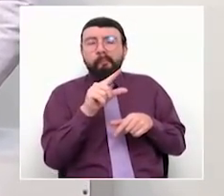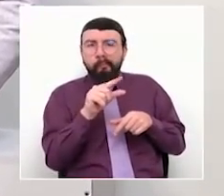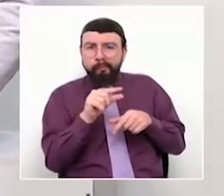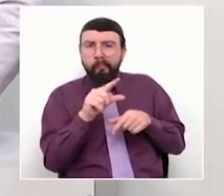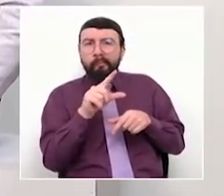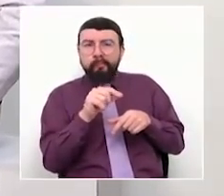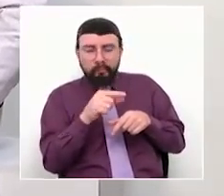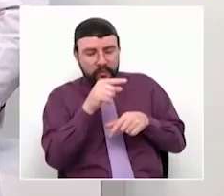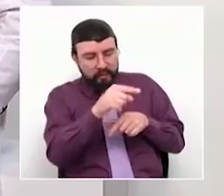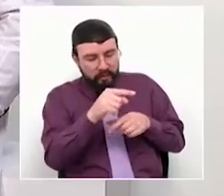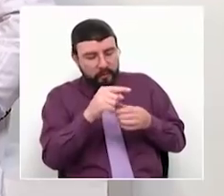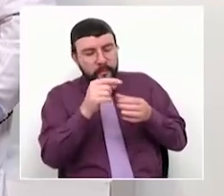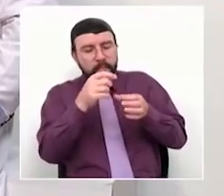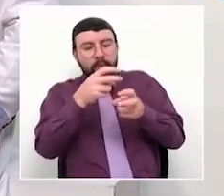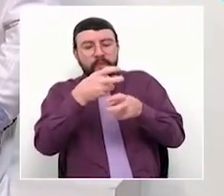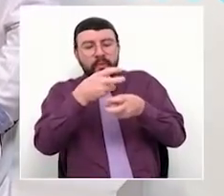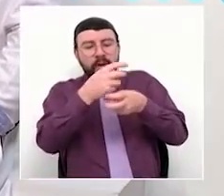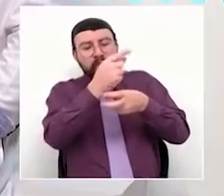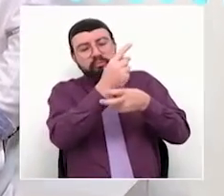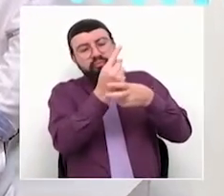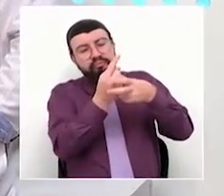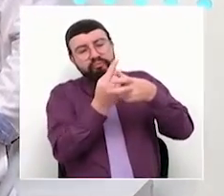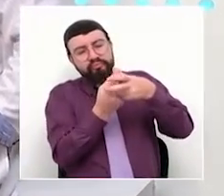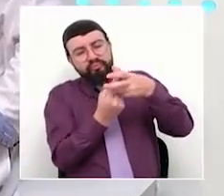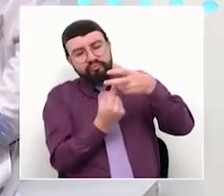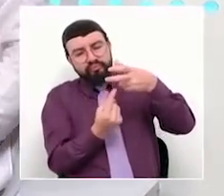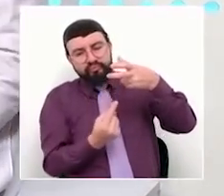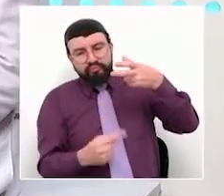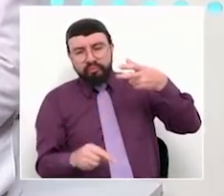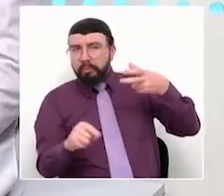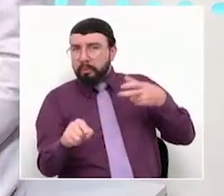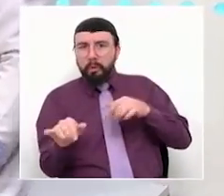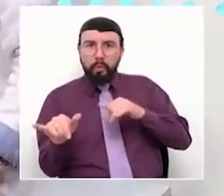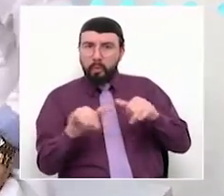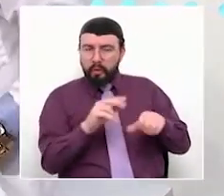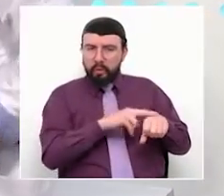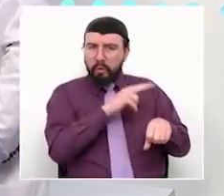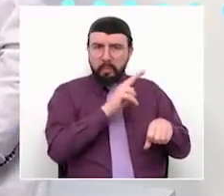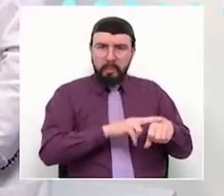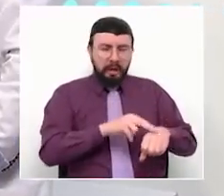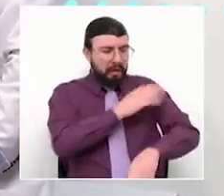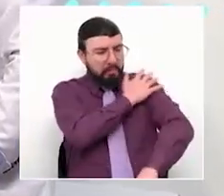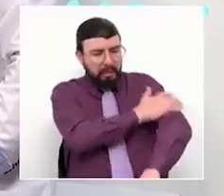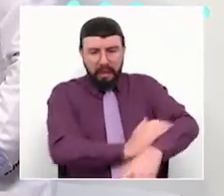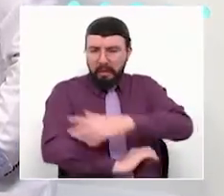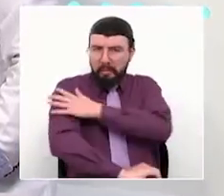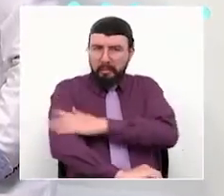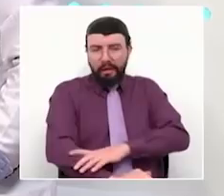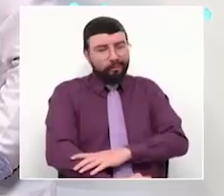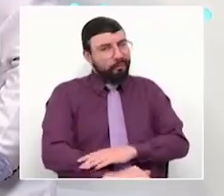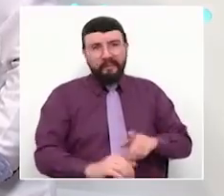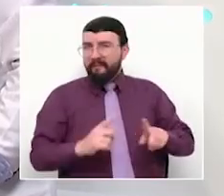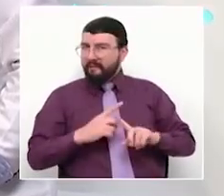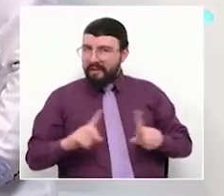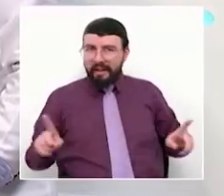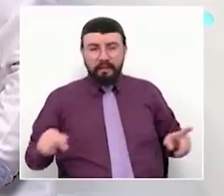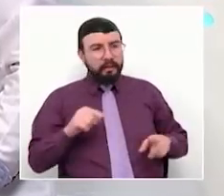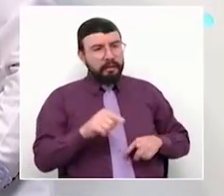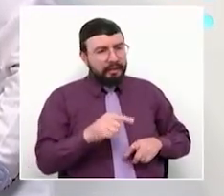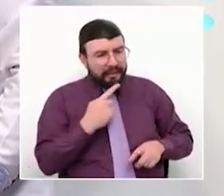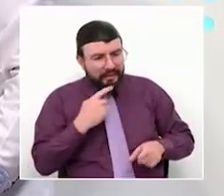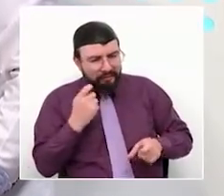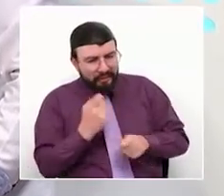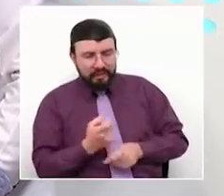la médula. Entonces, es un nervio que es atípico, no es como los otros nervios intercostales, todos. Es un nervio que es muy difícil